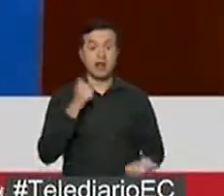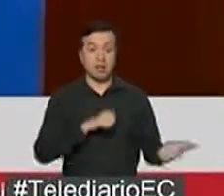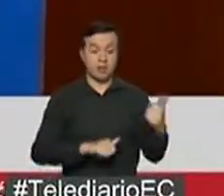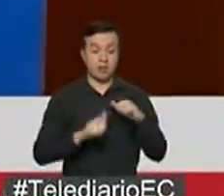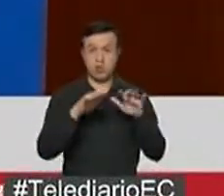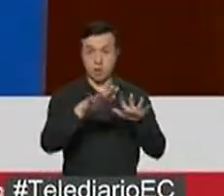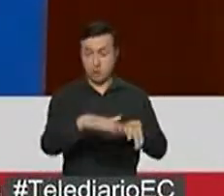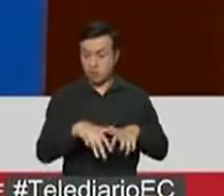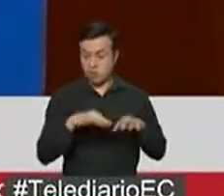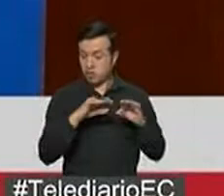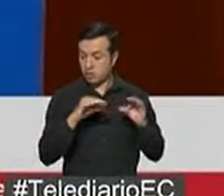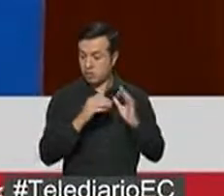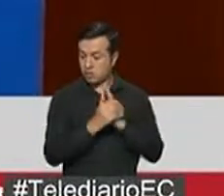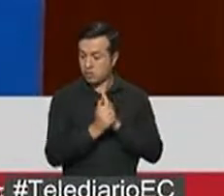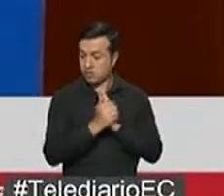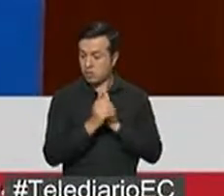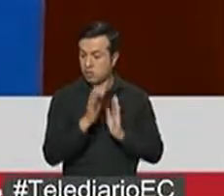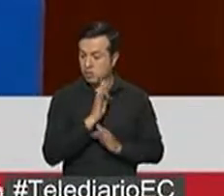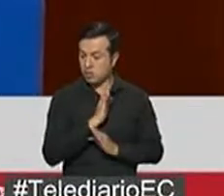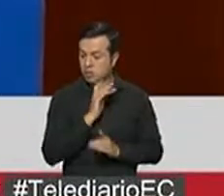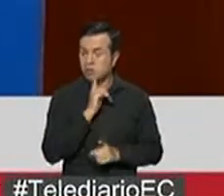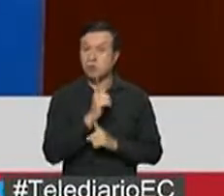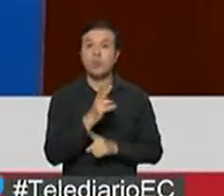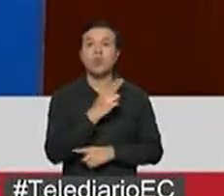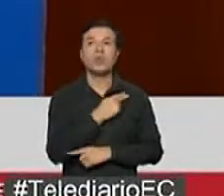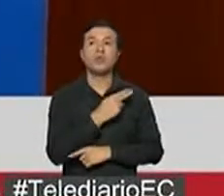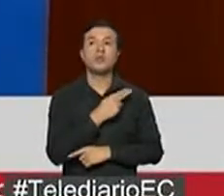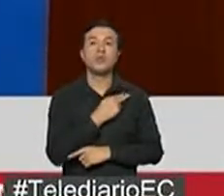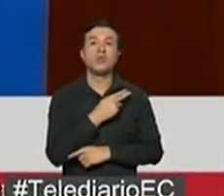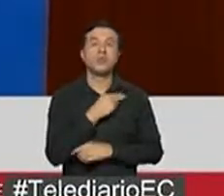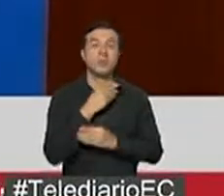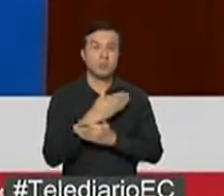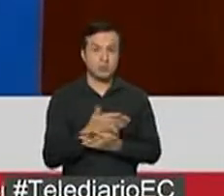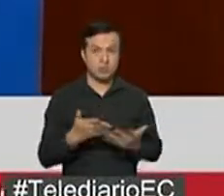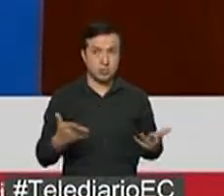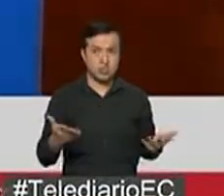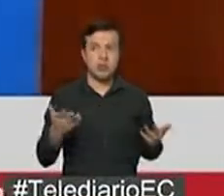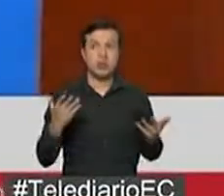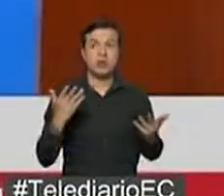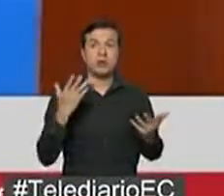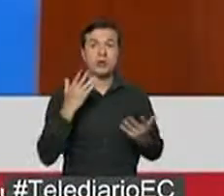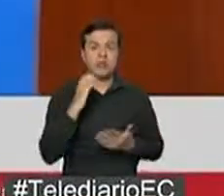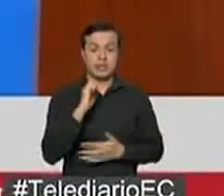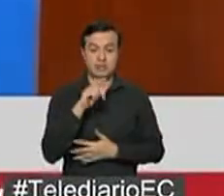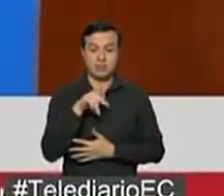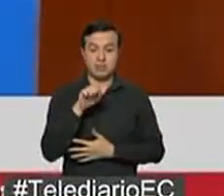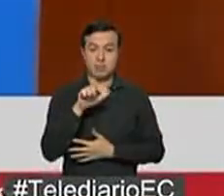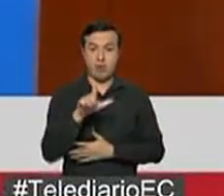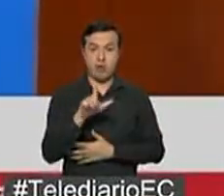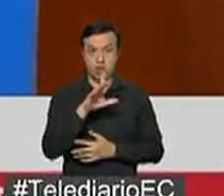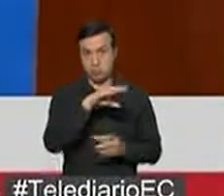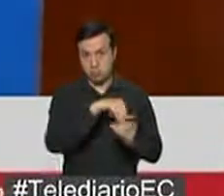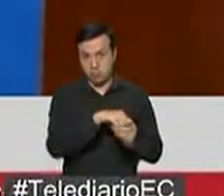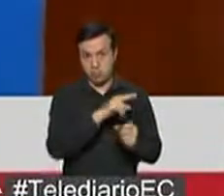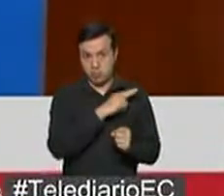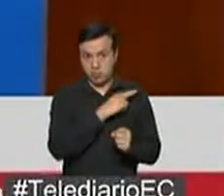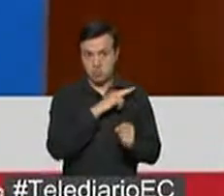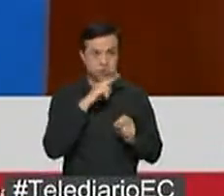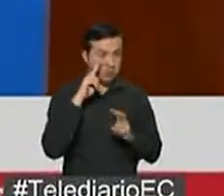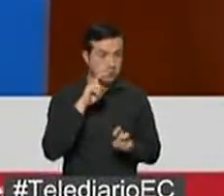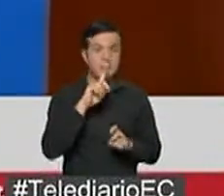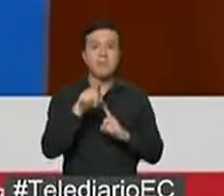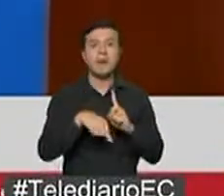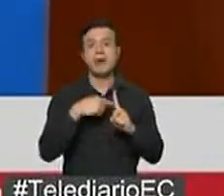agrocalidad capacitando a técnicos de la universidad del sive de les paul siendo investigaciones y adicionalmente iniap